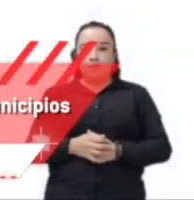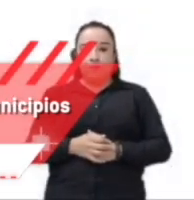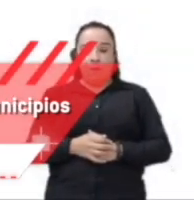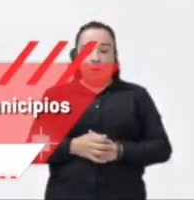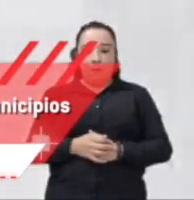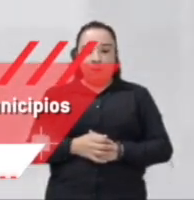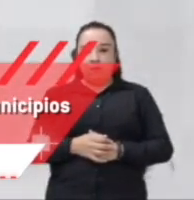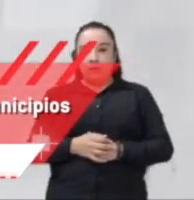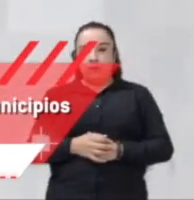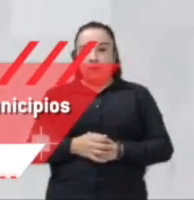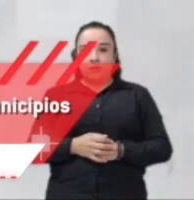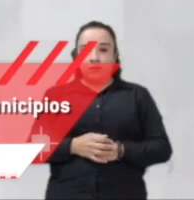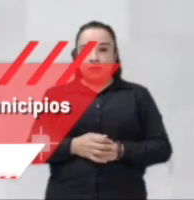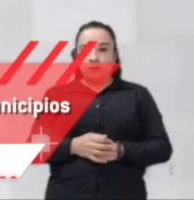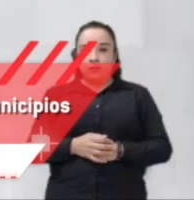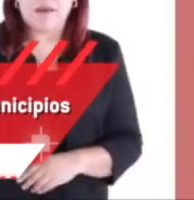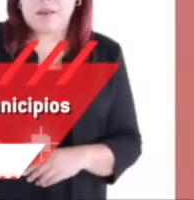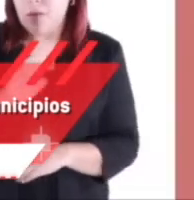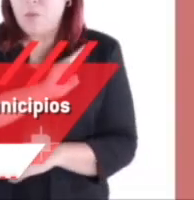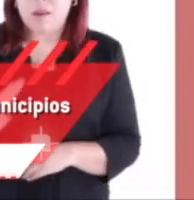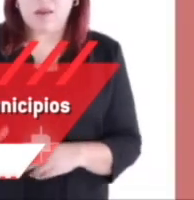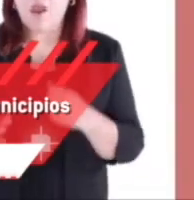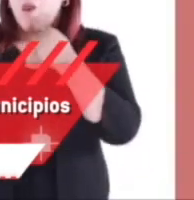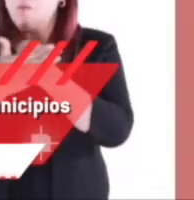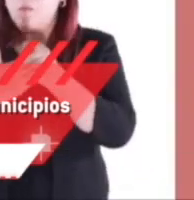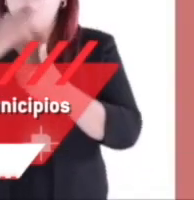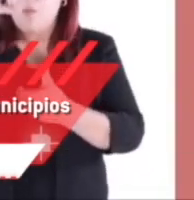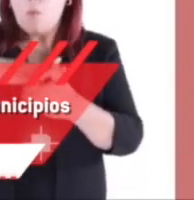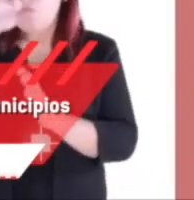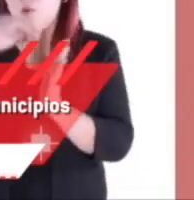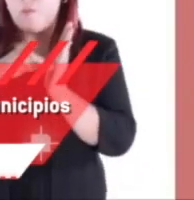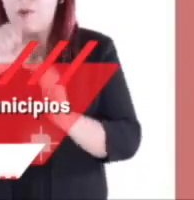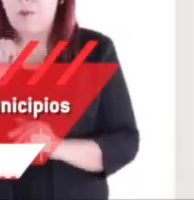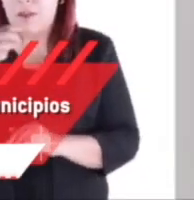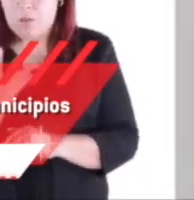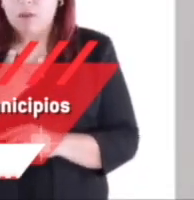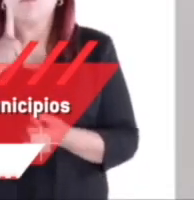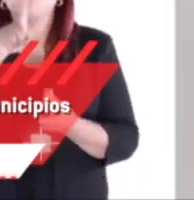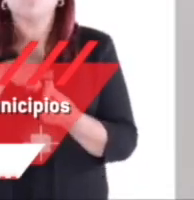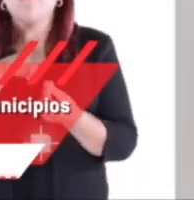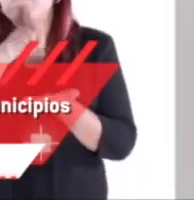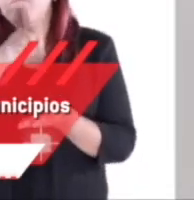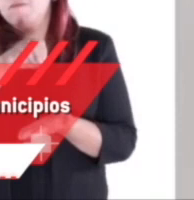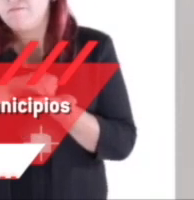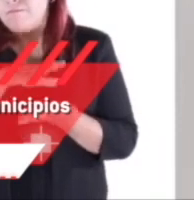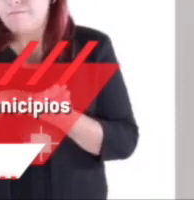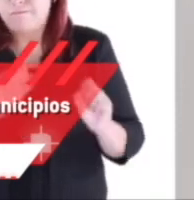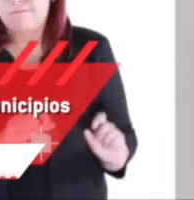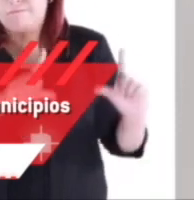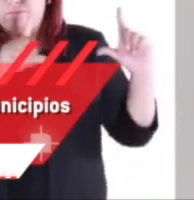gobernado mujeres desde 1947 el tribunal electoral del Estado de Hidalgo le otorgó 15 días al